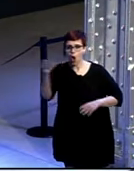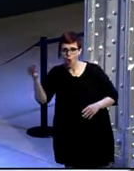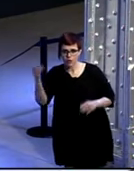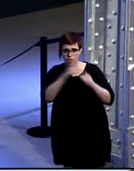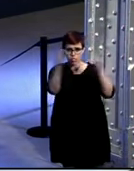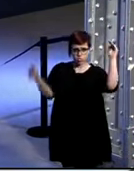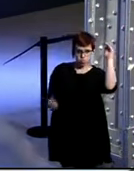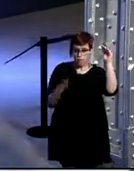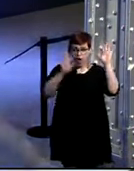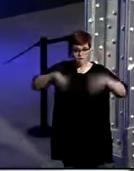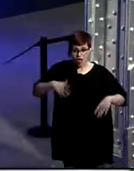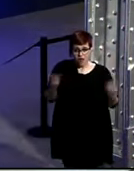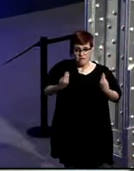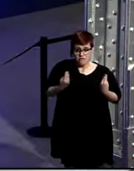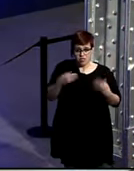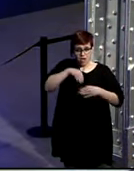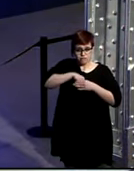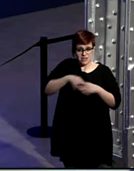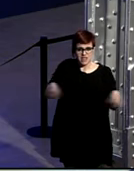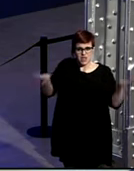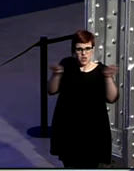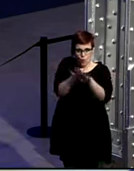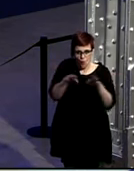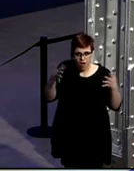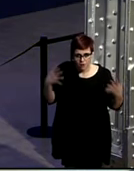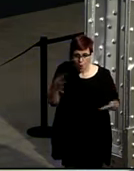edad y tantas cosas en común, un niño con un anciano,